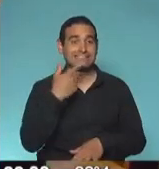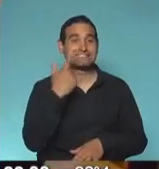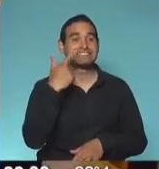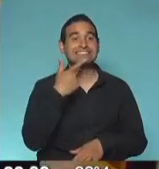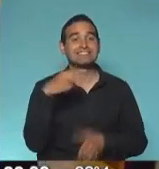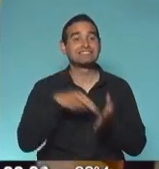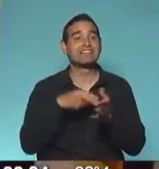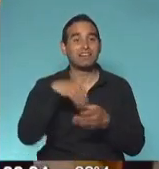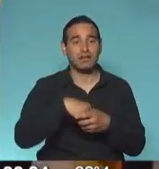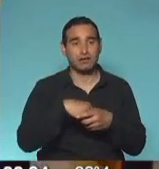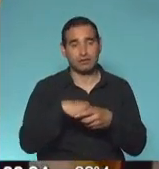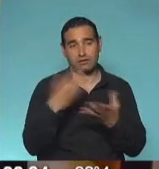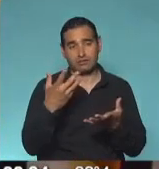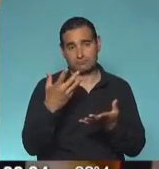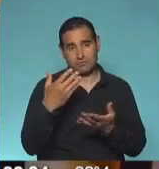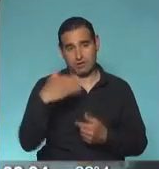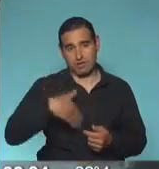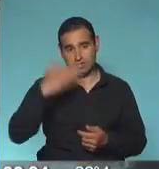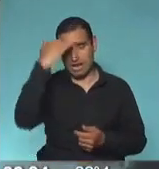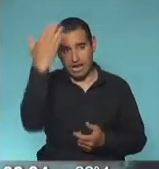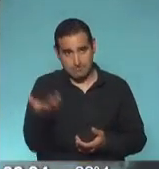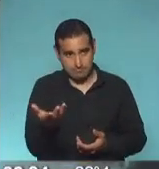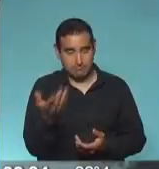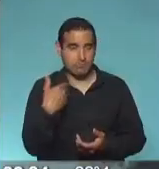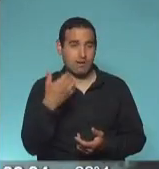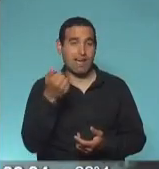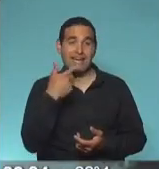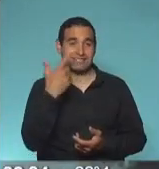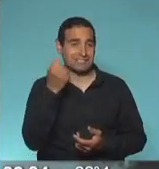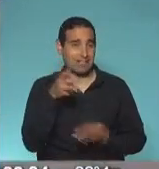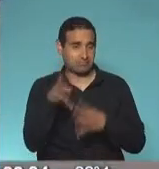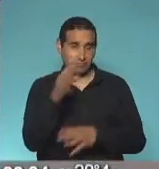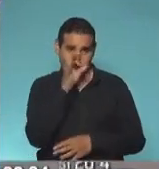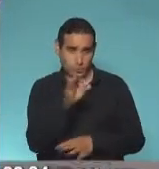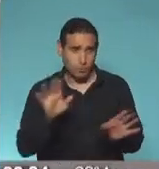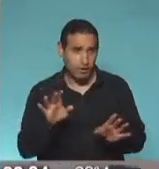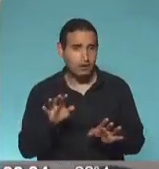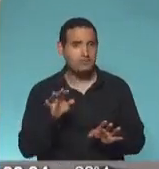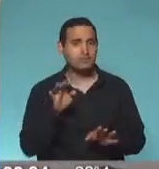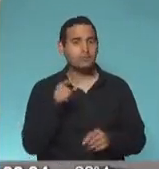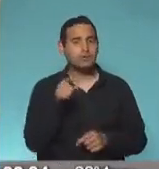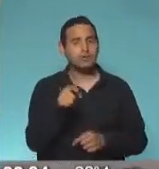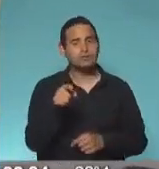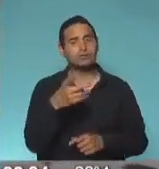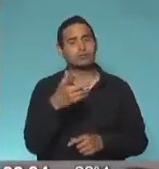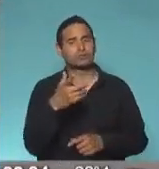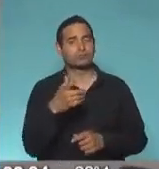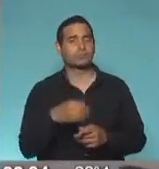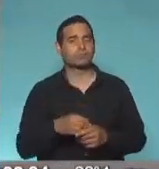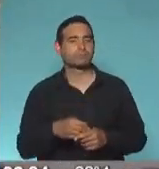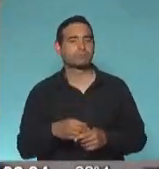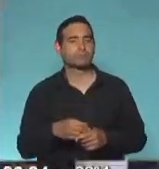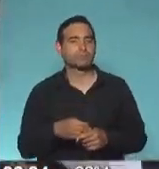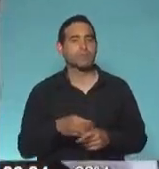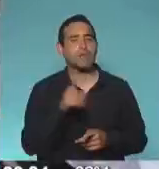Siria ha sido el Estado Islámico. De por sí, el mismo Assad nunca los ha combatido porque ha sido de alguna forma los yihadistas del Estado Islámico a